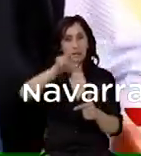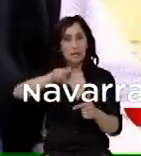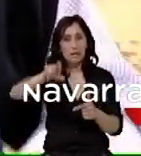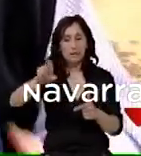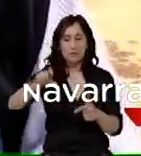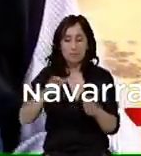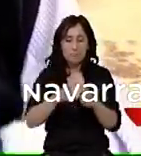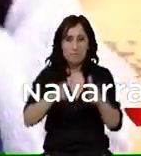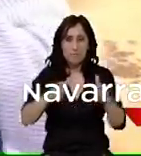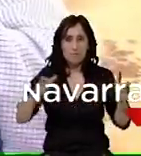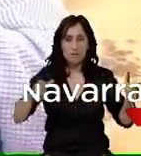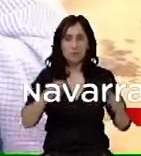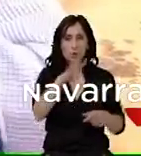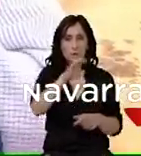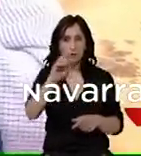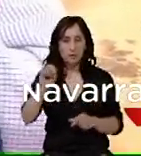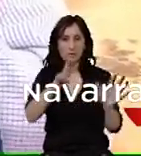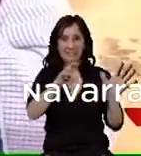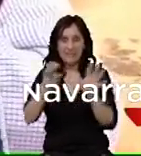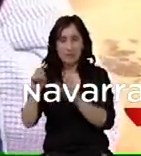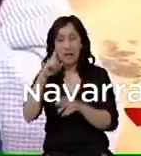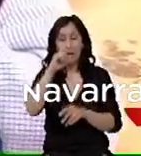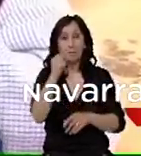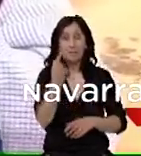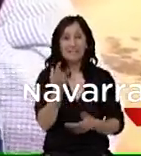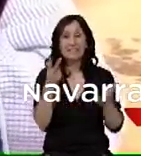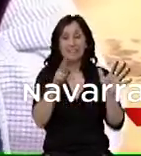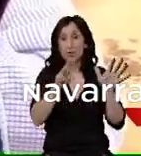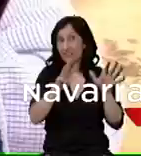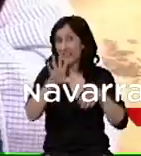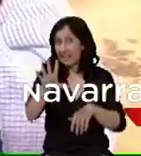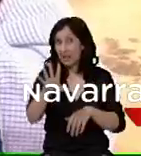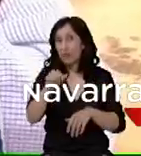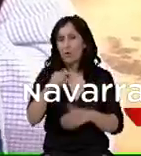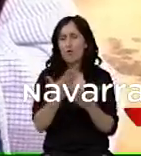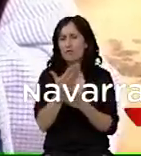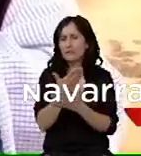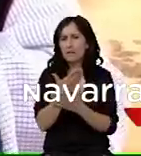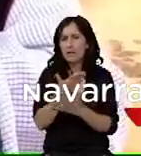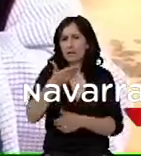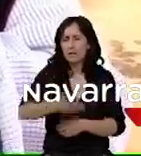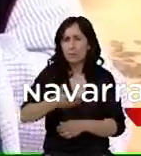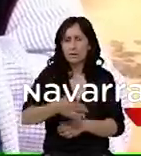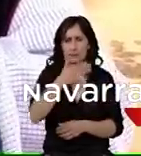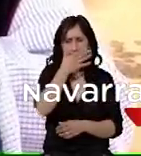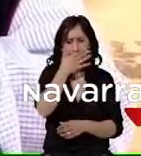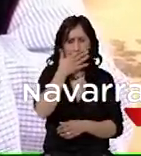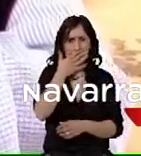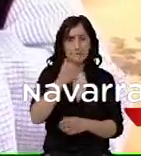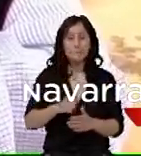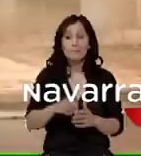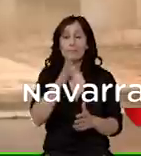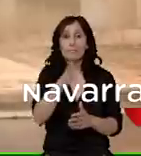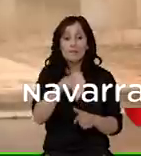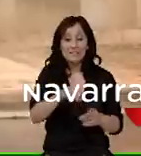600, 700, 800 habitantes, y en 1885 es una fecha importante porque hubo una epidemia de